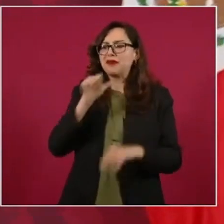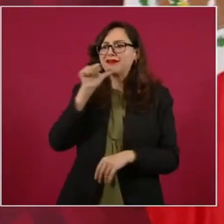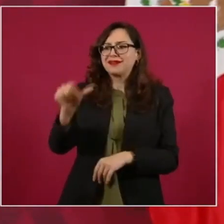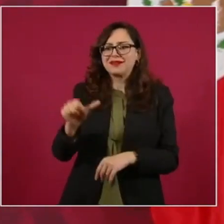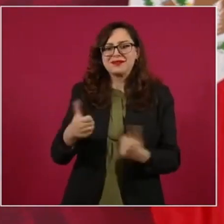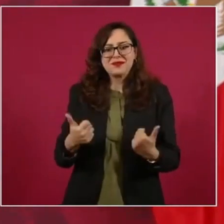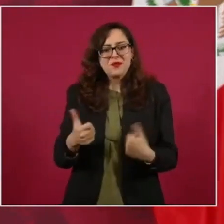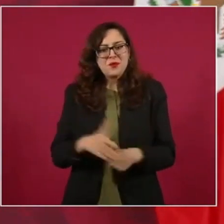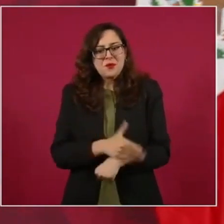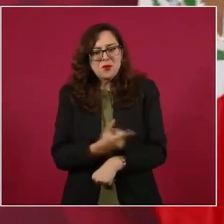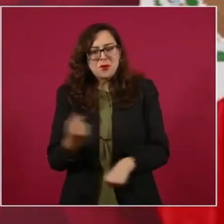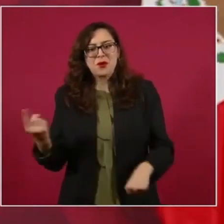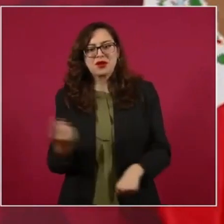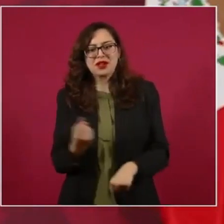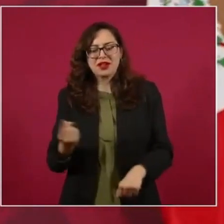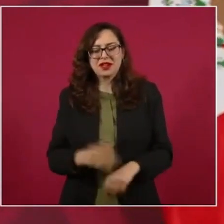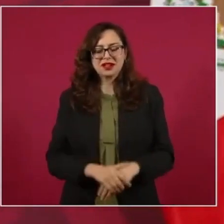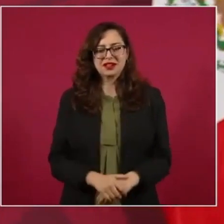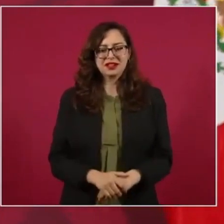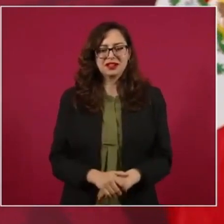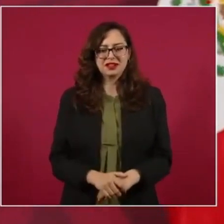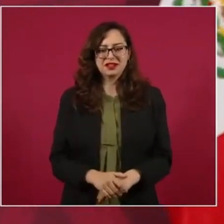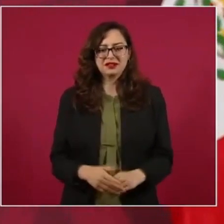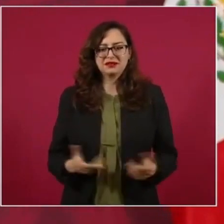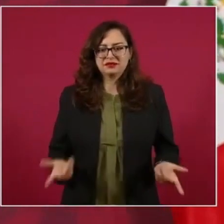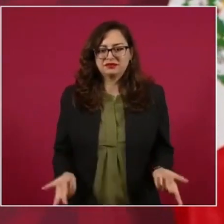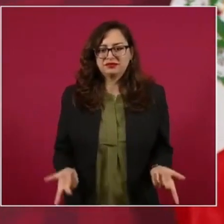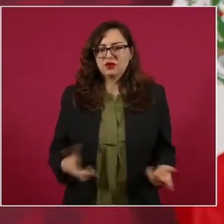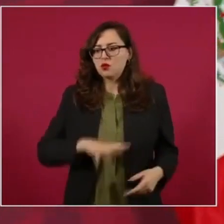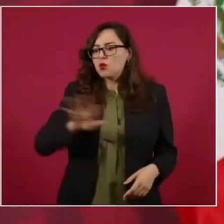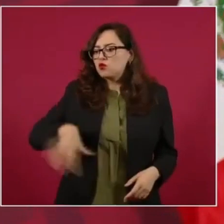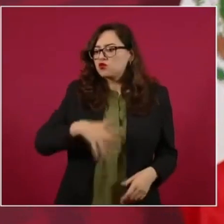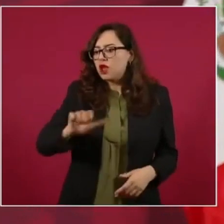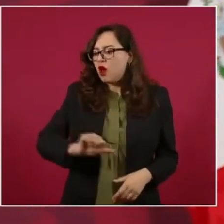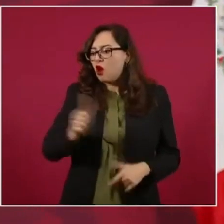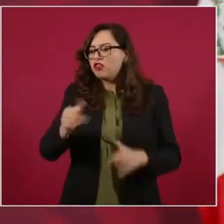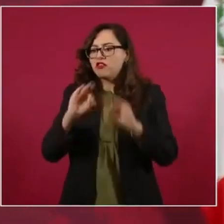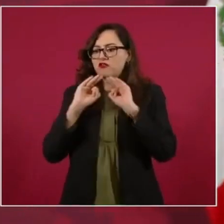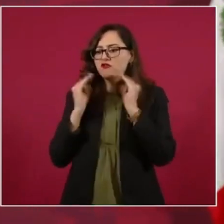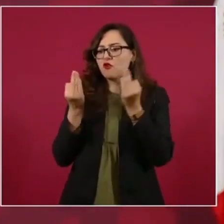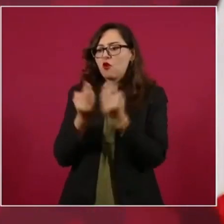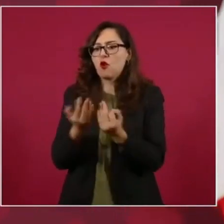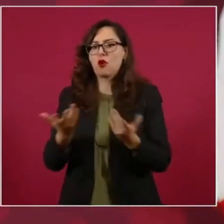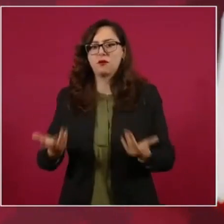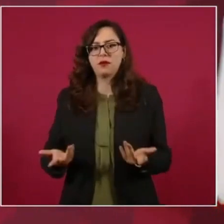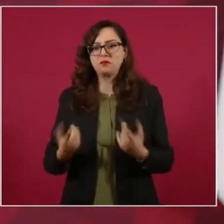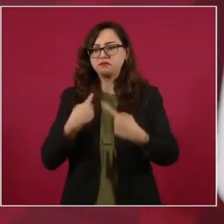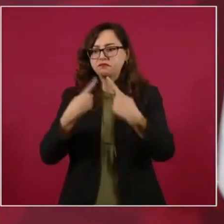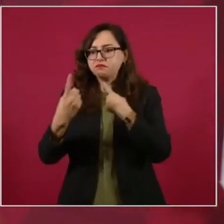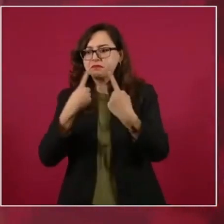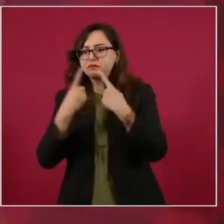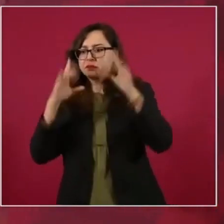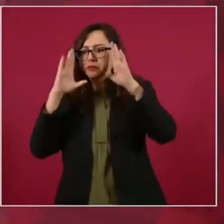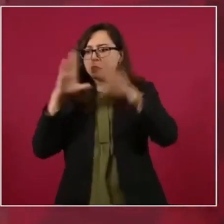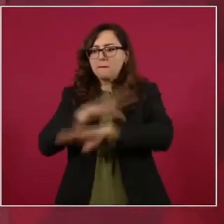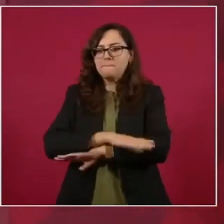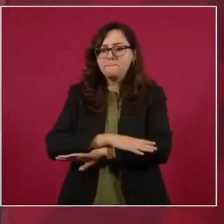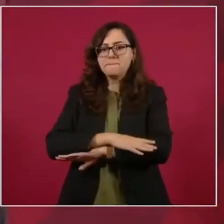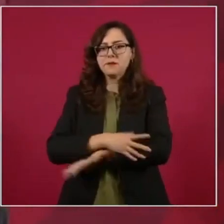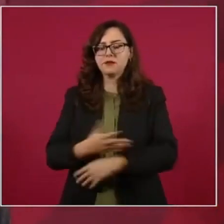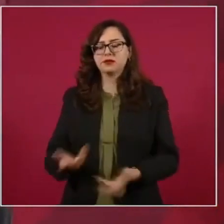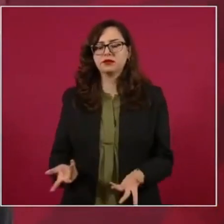para evitar la confrontación, para buscar una solución